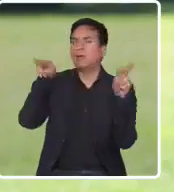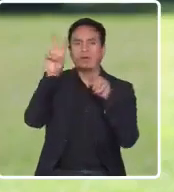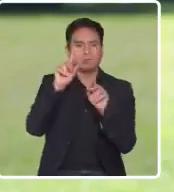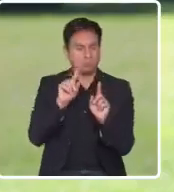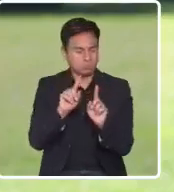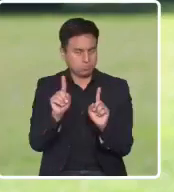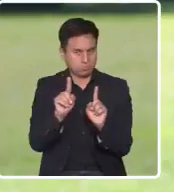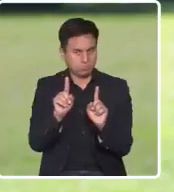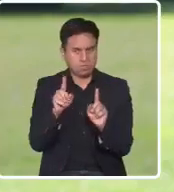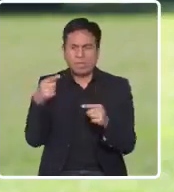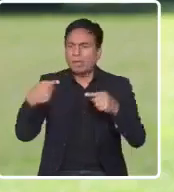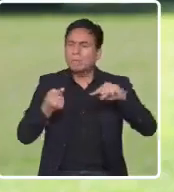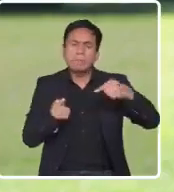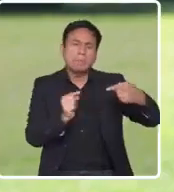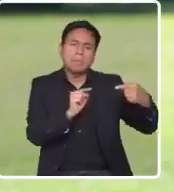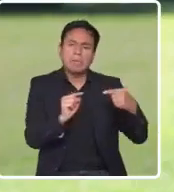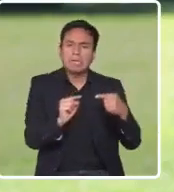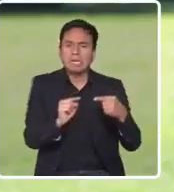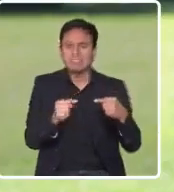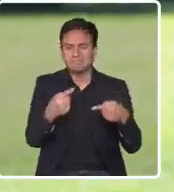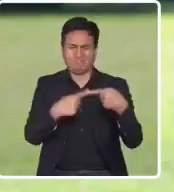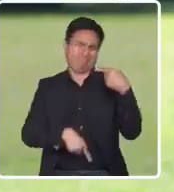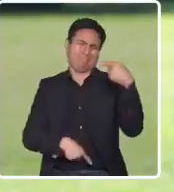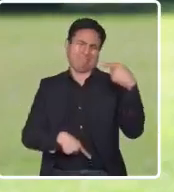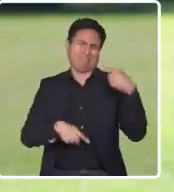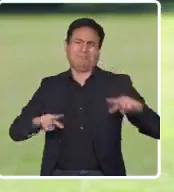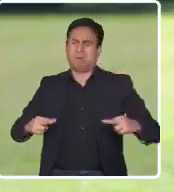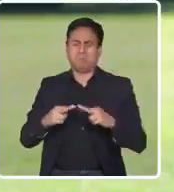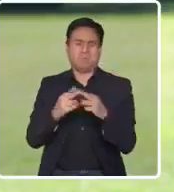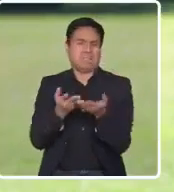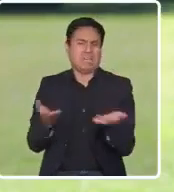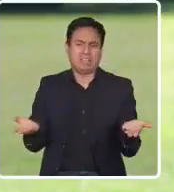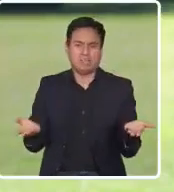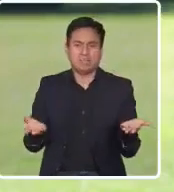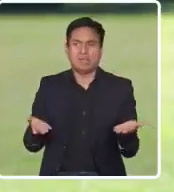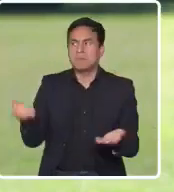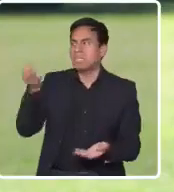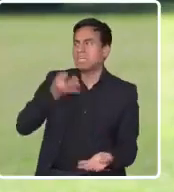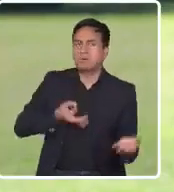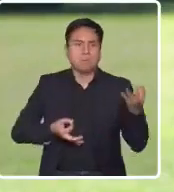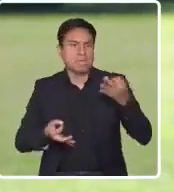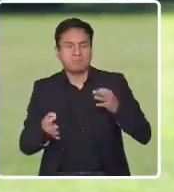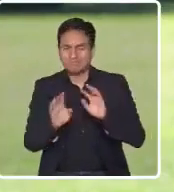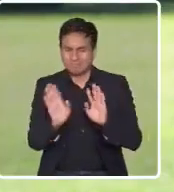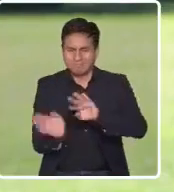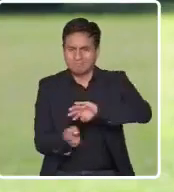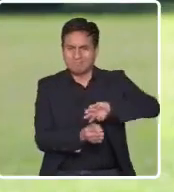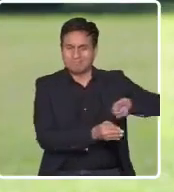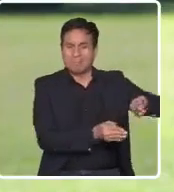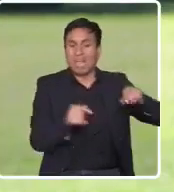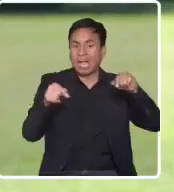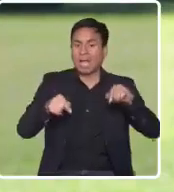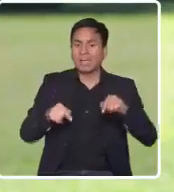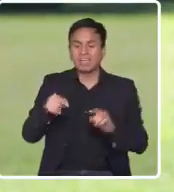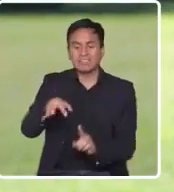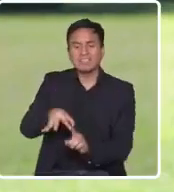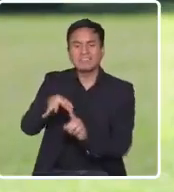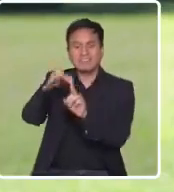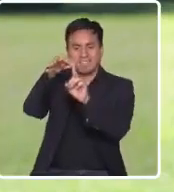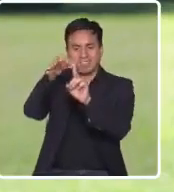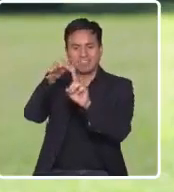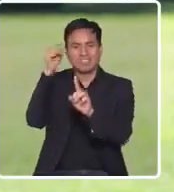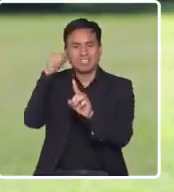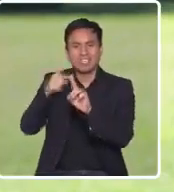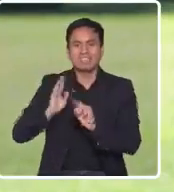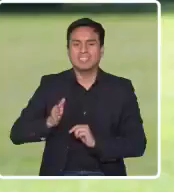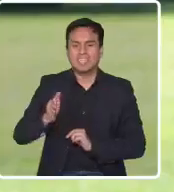distraigamos en pelea absurda que nada construyen, en dimes y diretes. Acá está nuestro centro y en esta